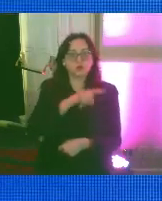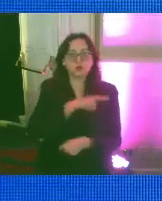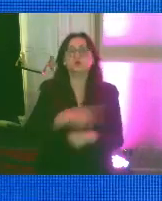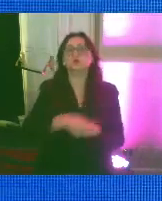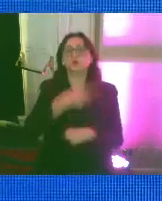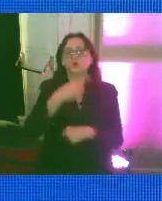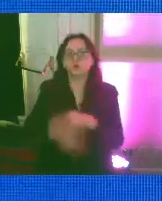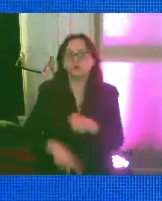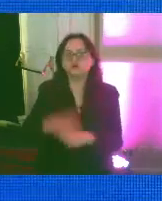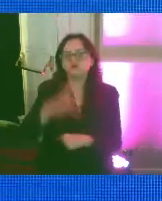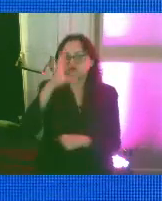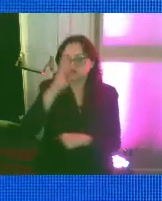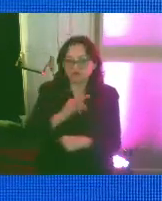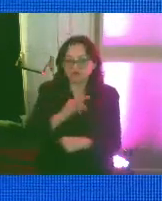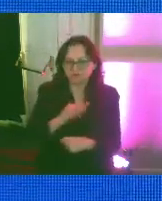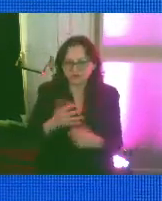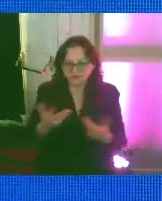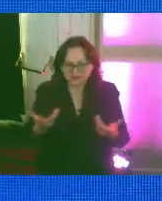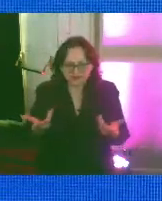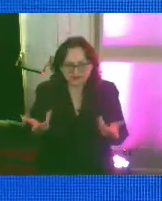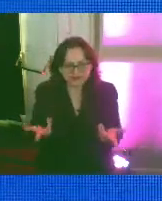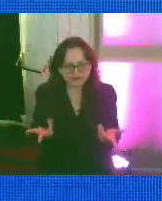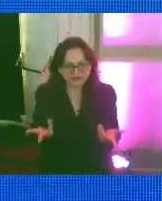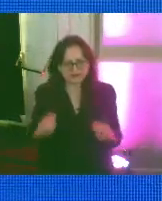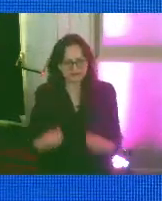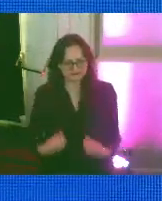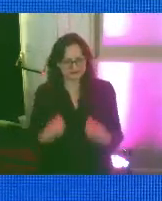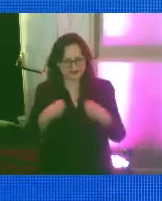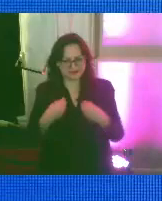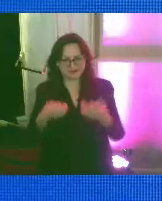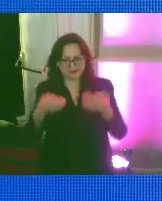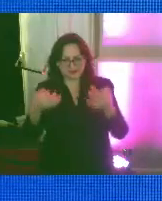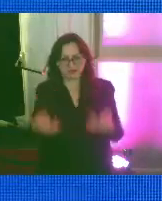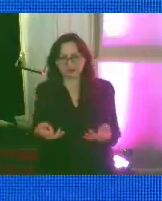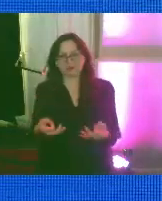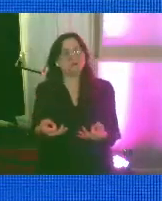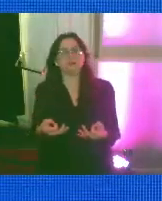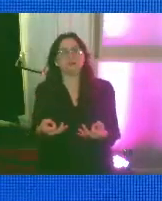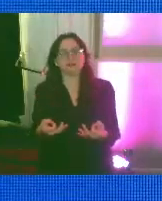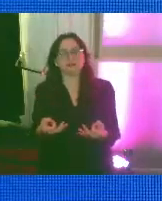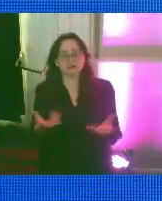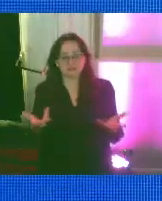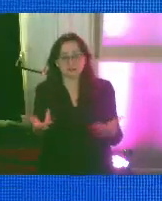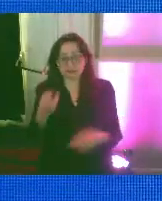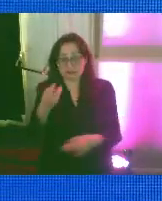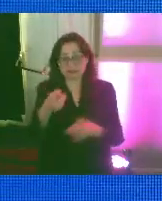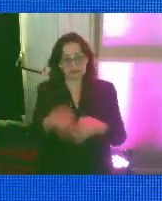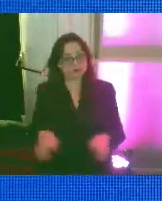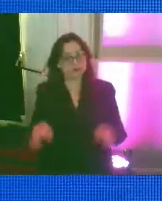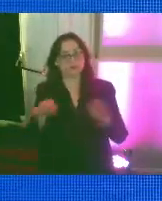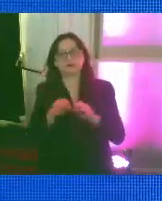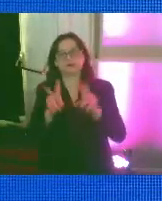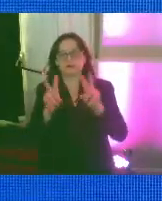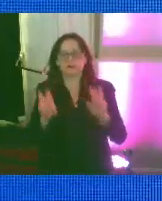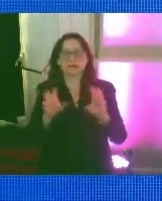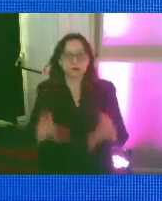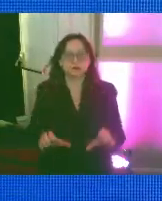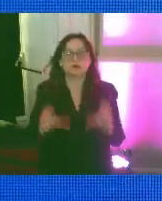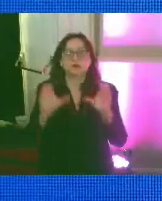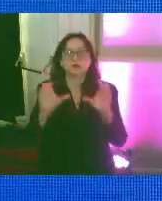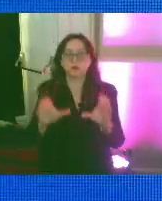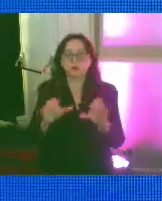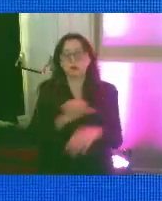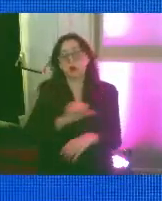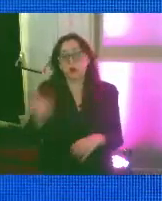vida. Entonces, esa es una cuestión que para mí es central, los cuidados. Otra cuestión que es central también,